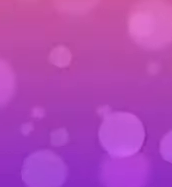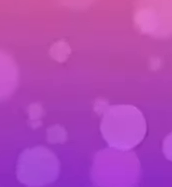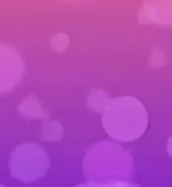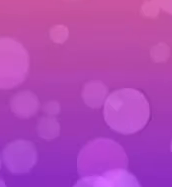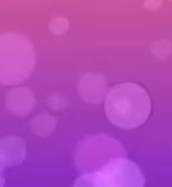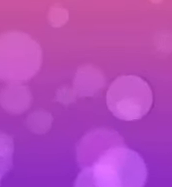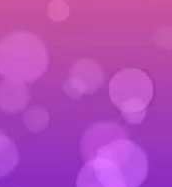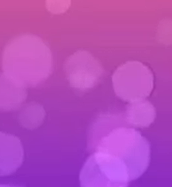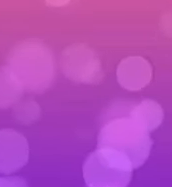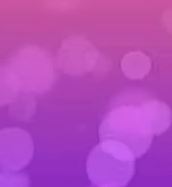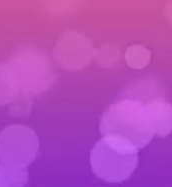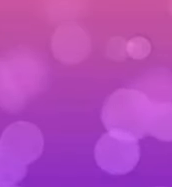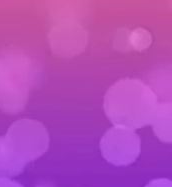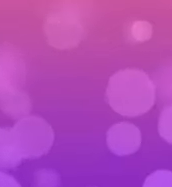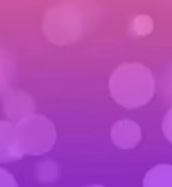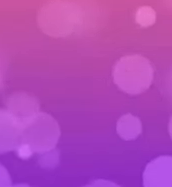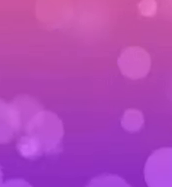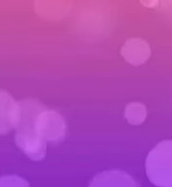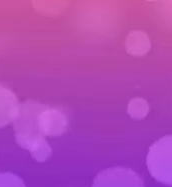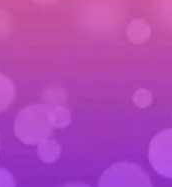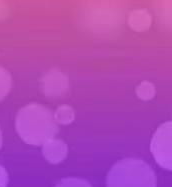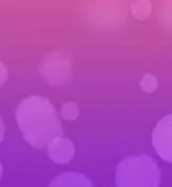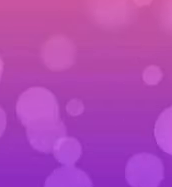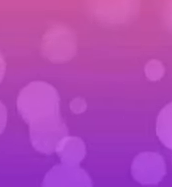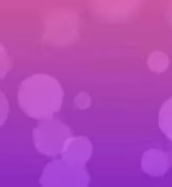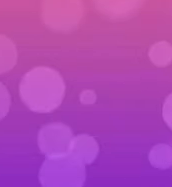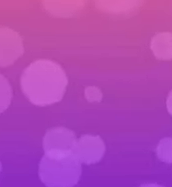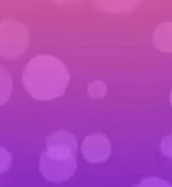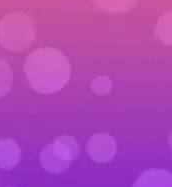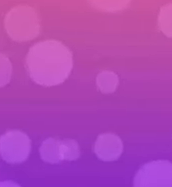¡Ay, qué bonito! Yo me gané la